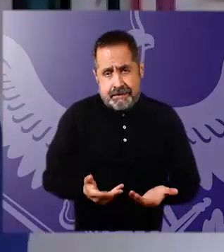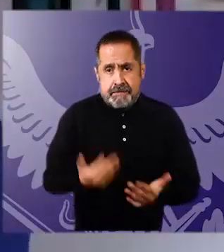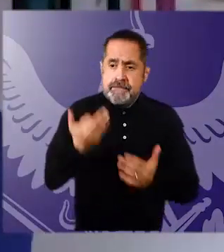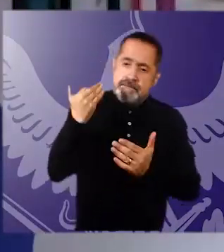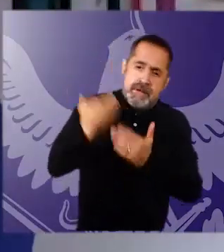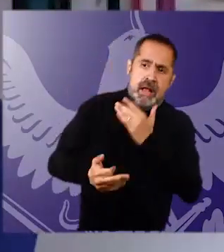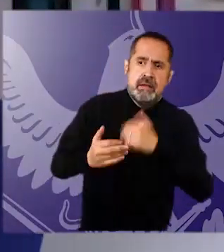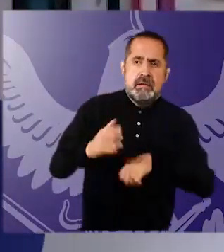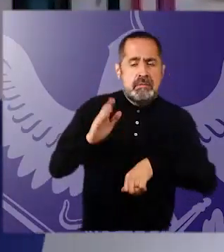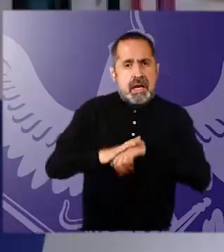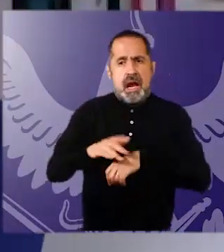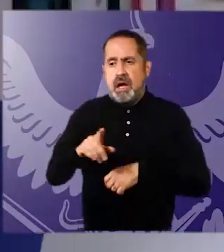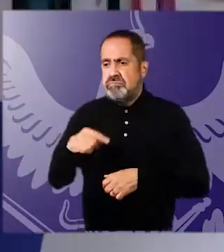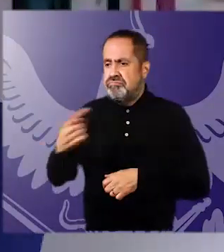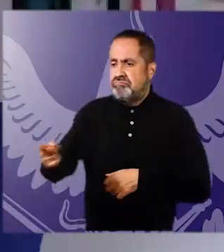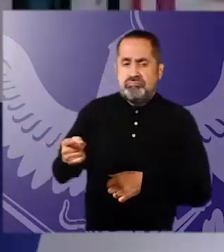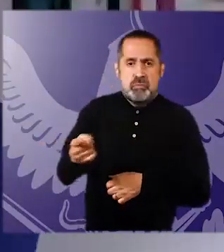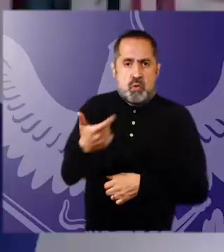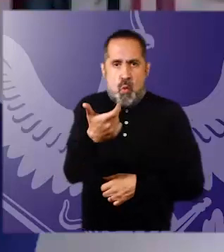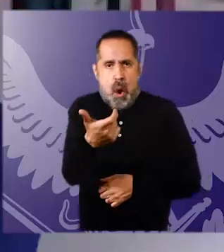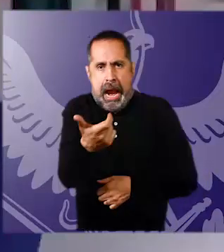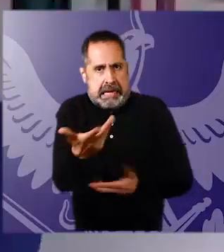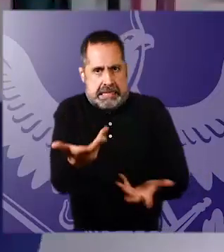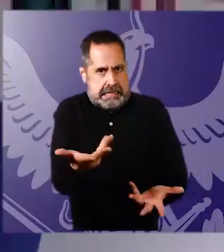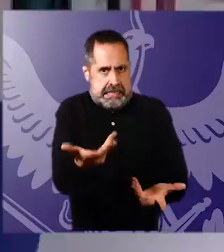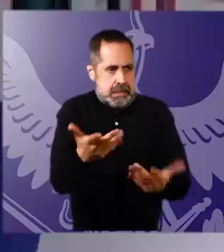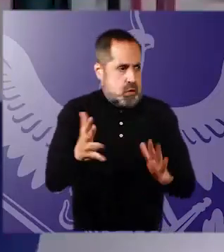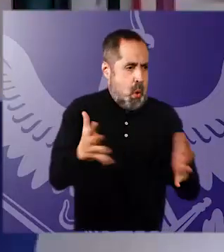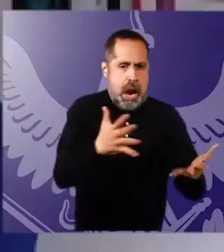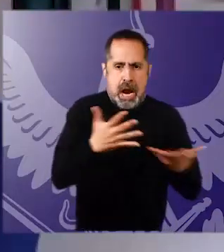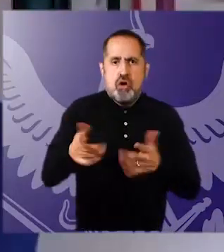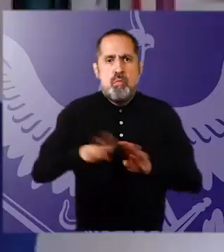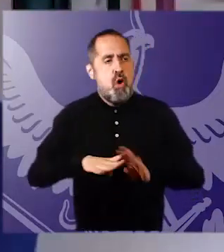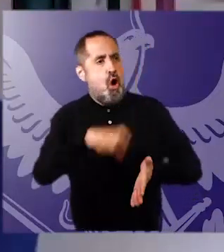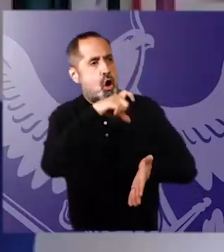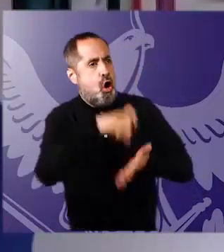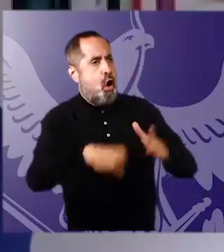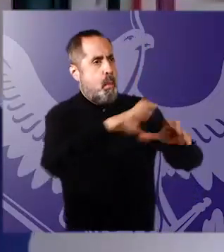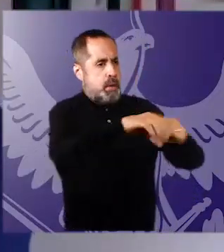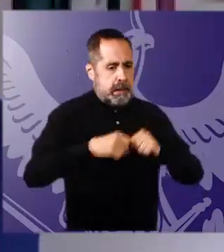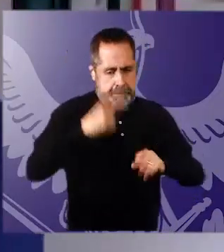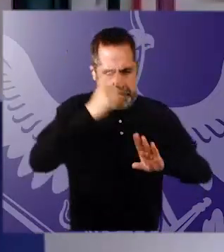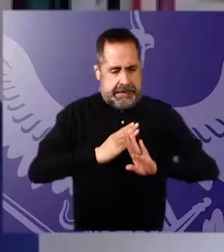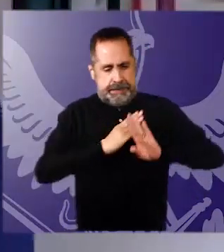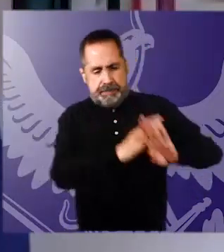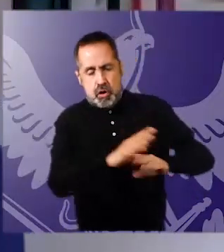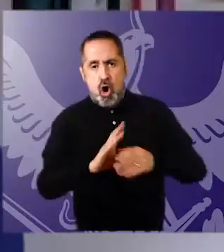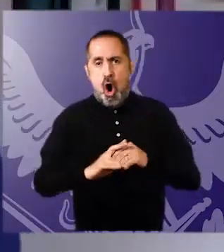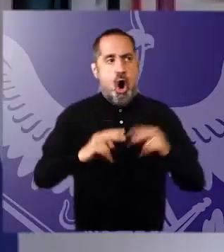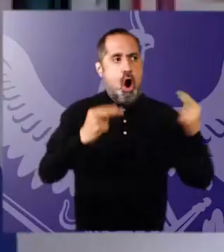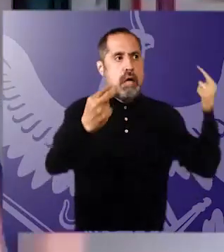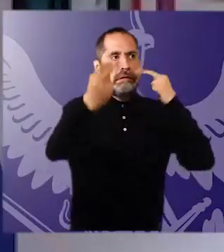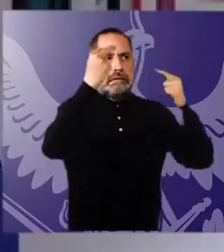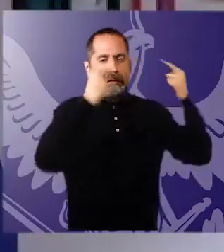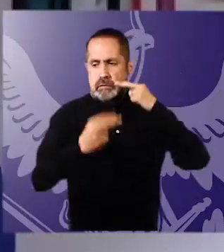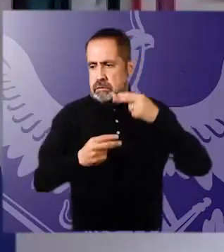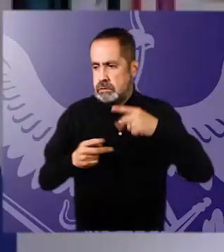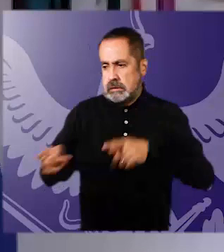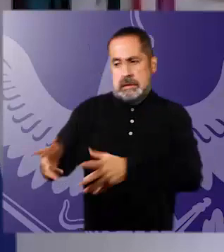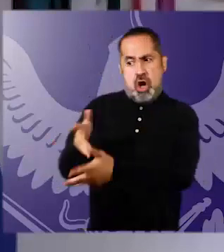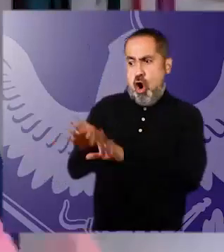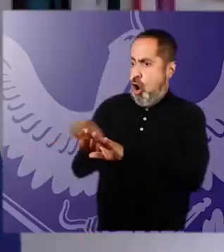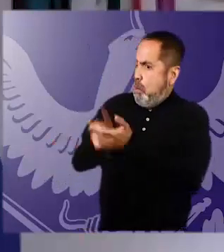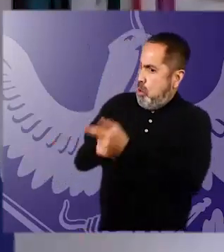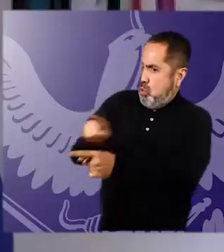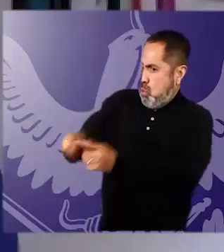sistemática. La falta de recursos económicos para adquirirlos, el estigma